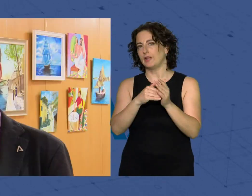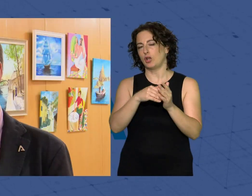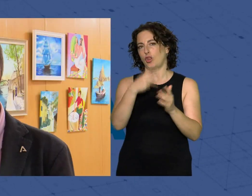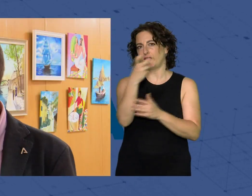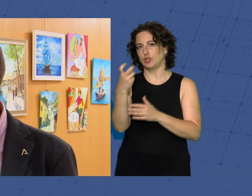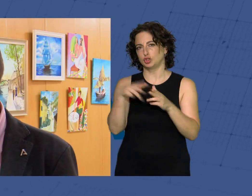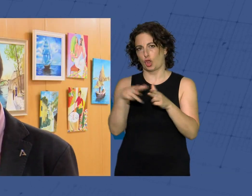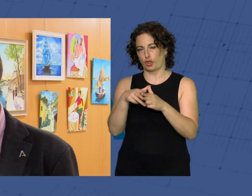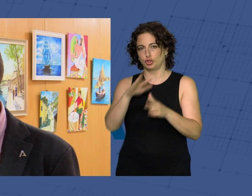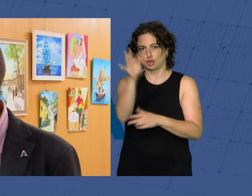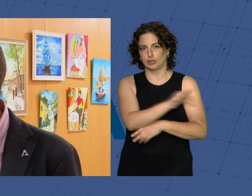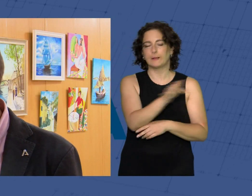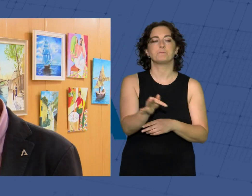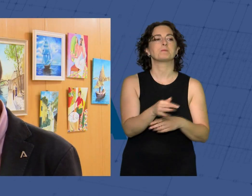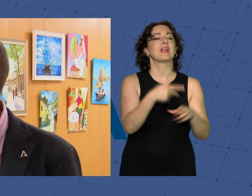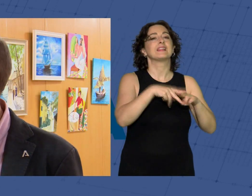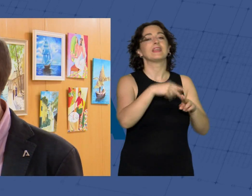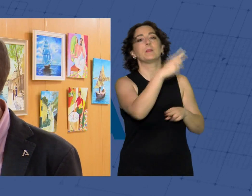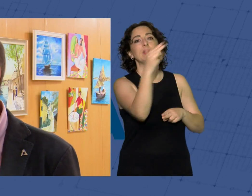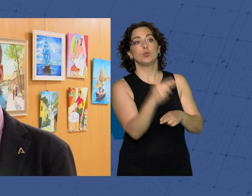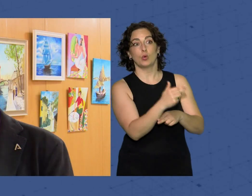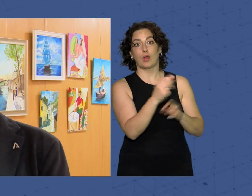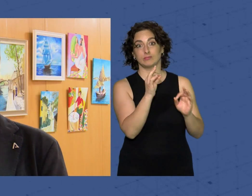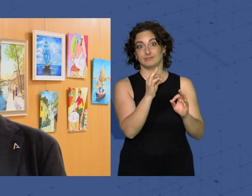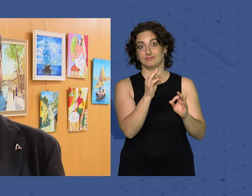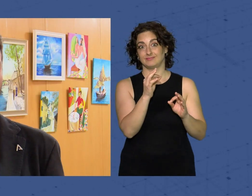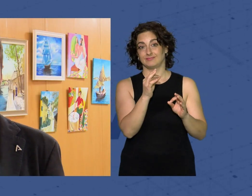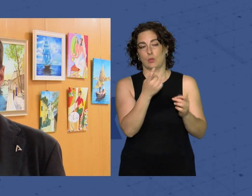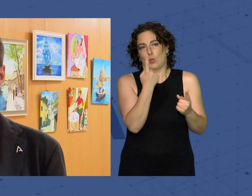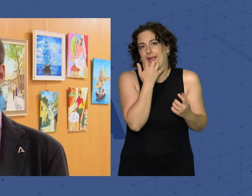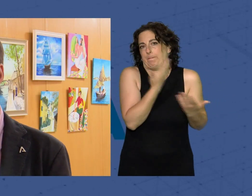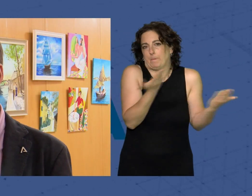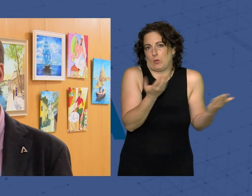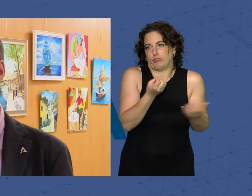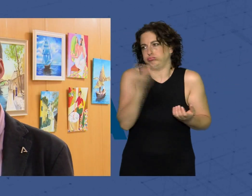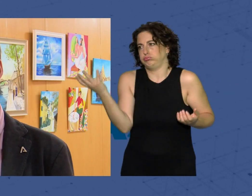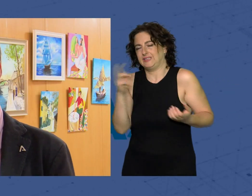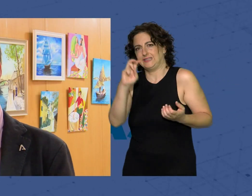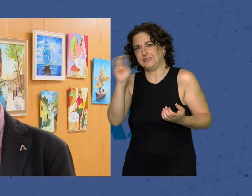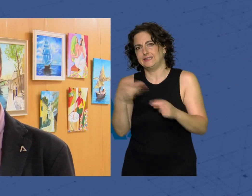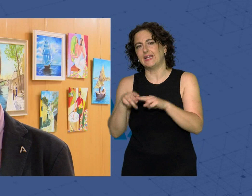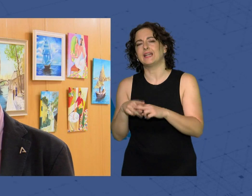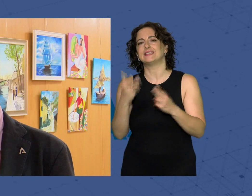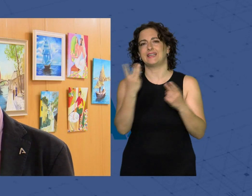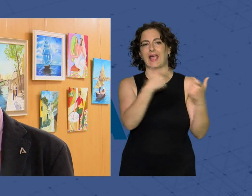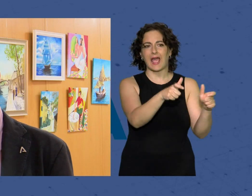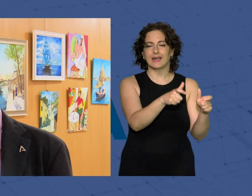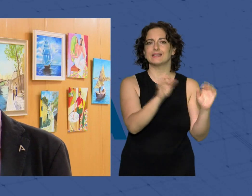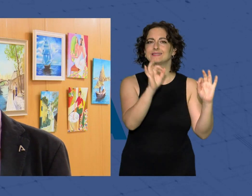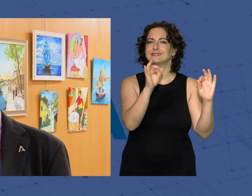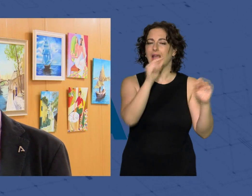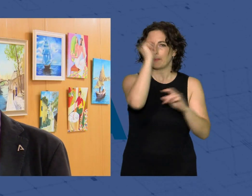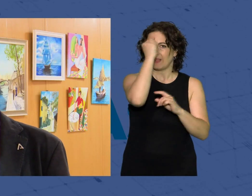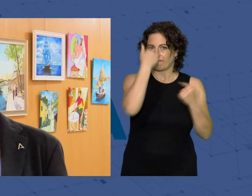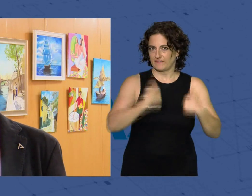y el taller de pintura es solamente ese ejemplo que estamos diciendo de multitud de talleres que hacemos están divididos en tres áreas una área que es para la habilidad